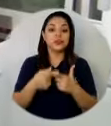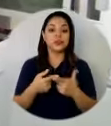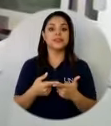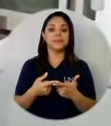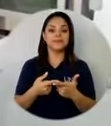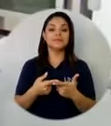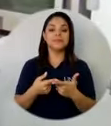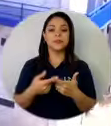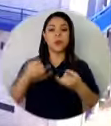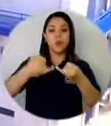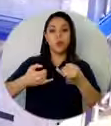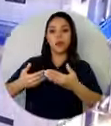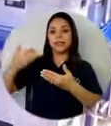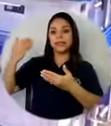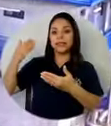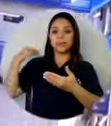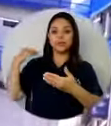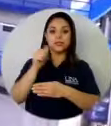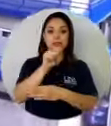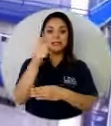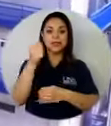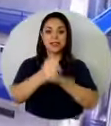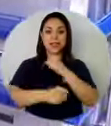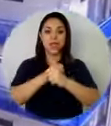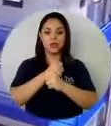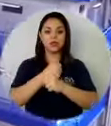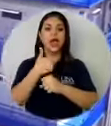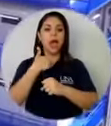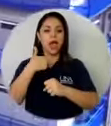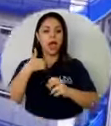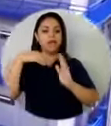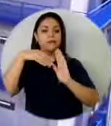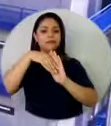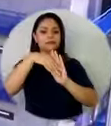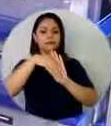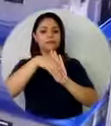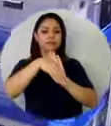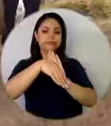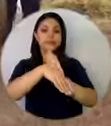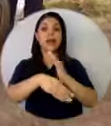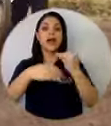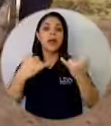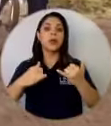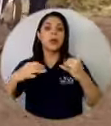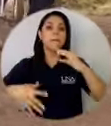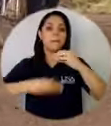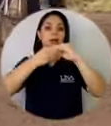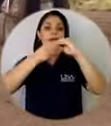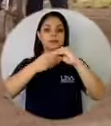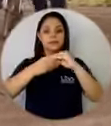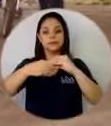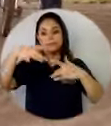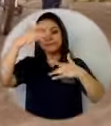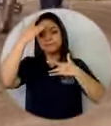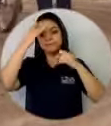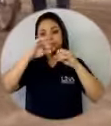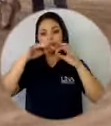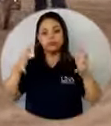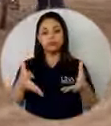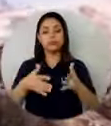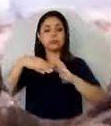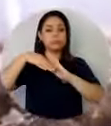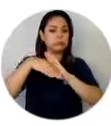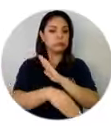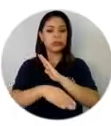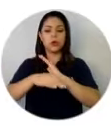que en los últimos 10 años venía mostrando deterioros importantes, nos cae la crisis por la pandemia y el golpe es fuertísimo,